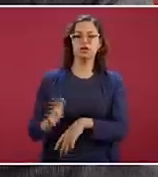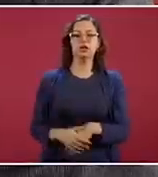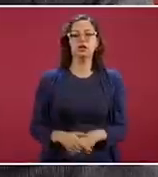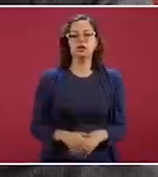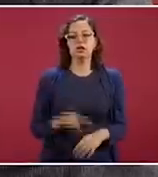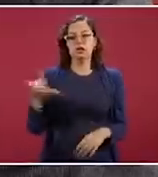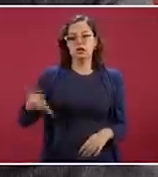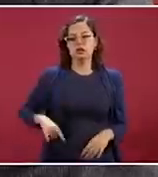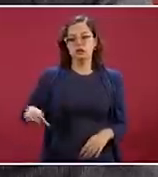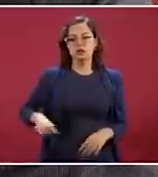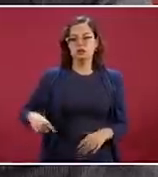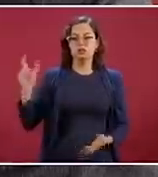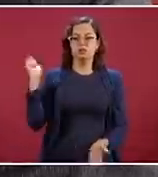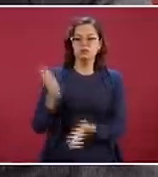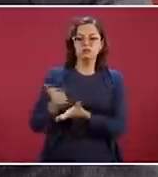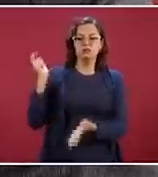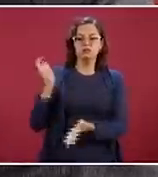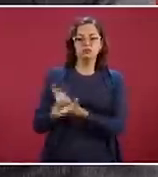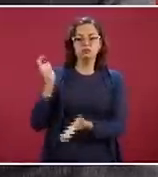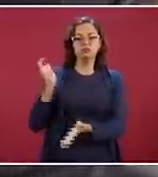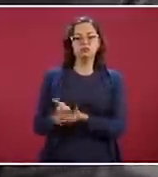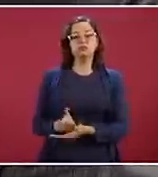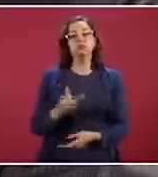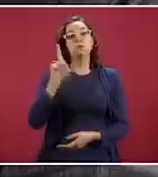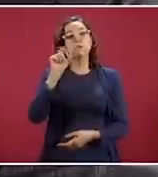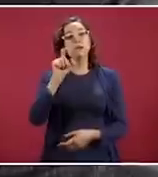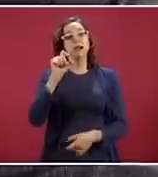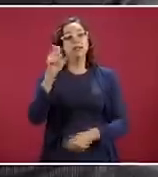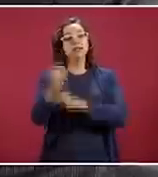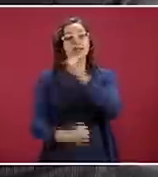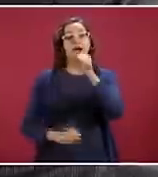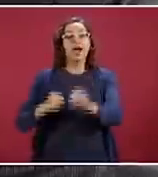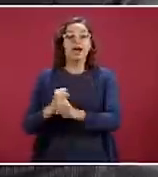el gobierno del Estado de México 20 años